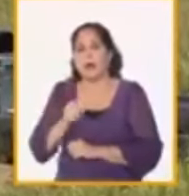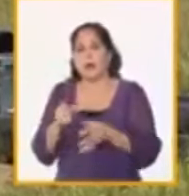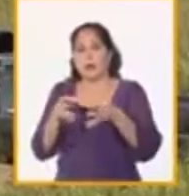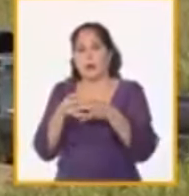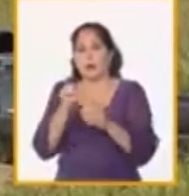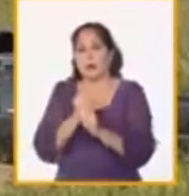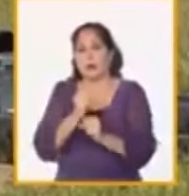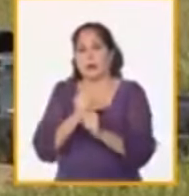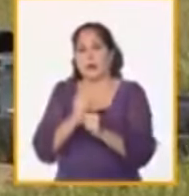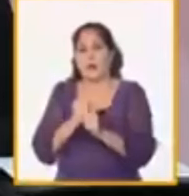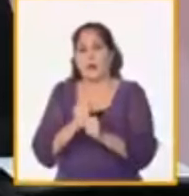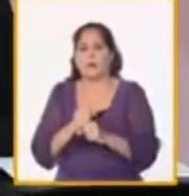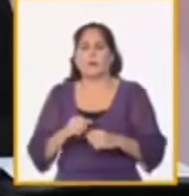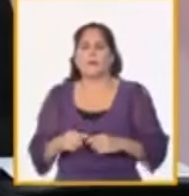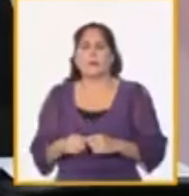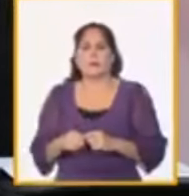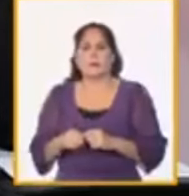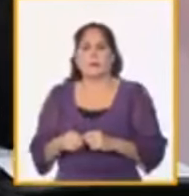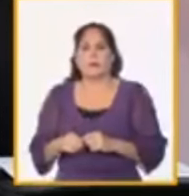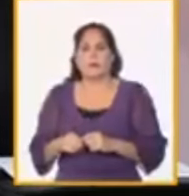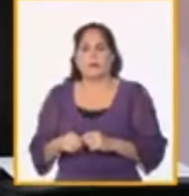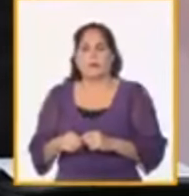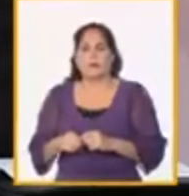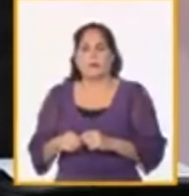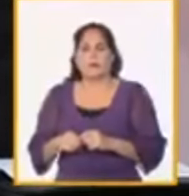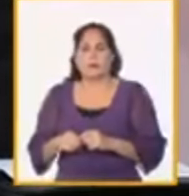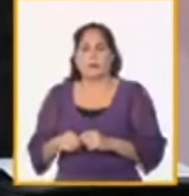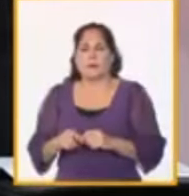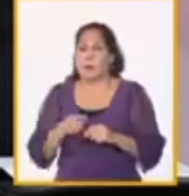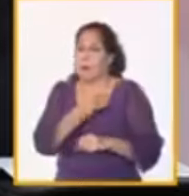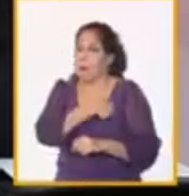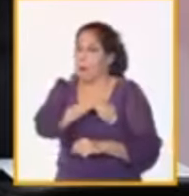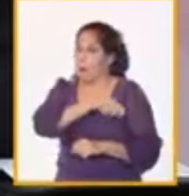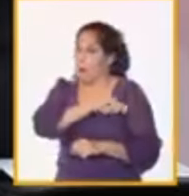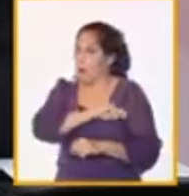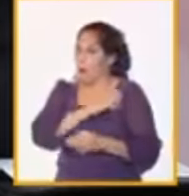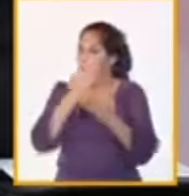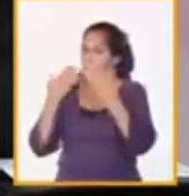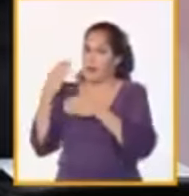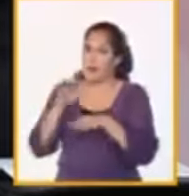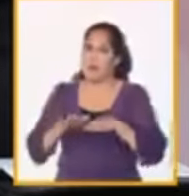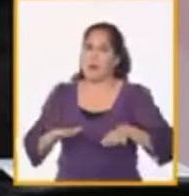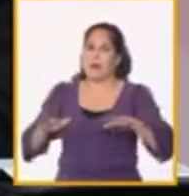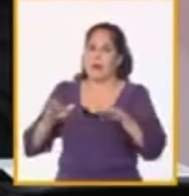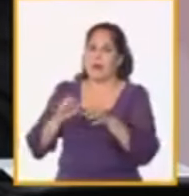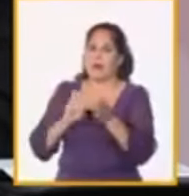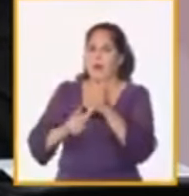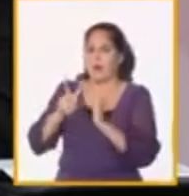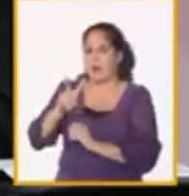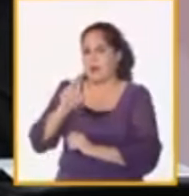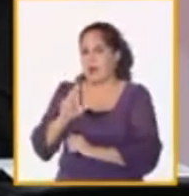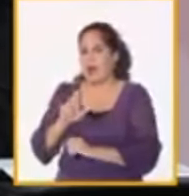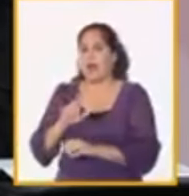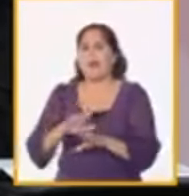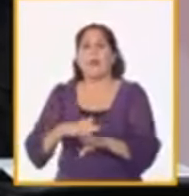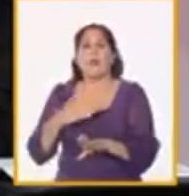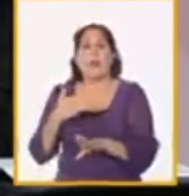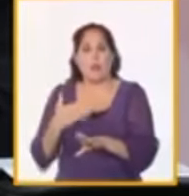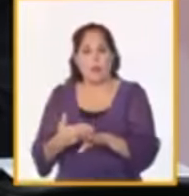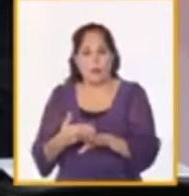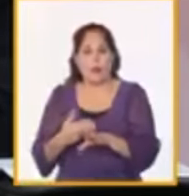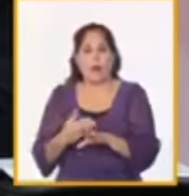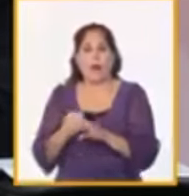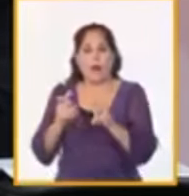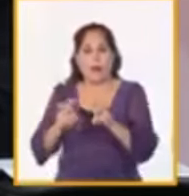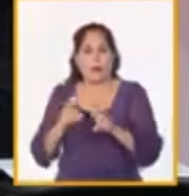Canal Cubano de Noticias. Bueno, Matagua, un poblado que sonó mucho en la mesa redonda que hicimos en Villa Clara y que después sonó también en la